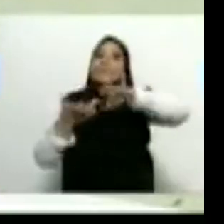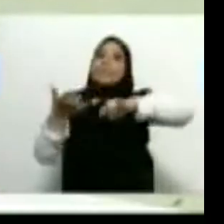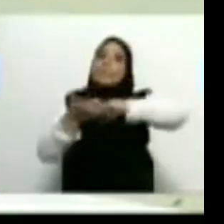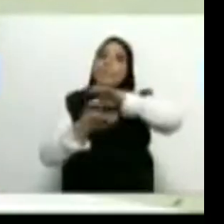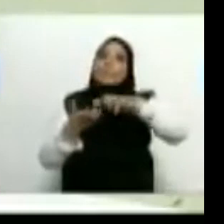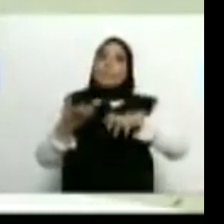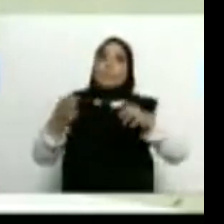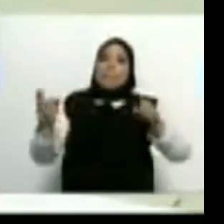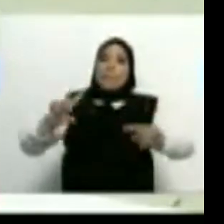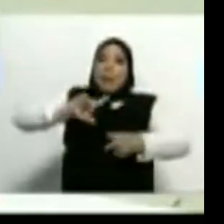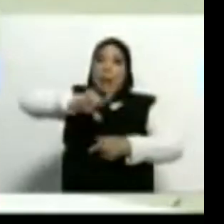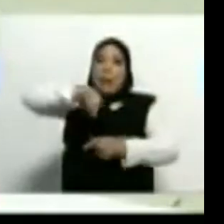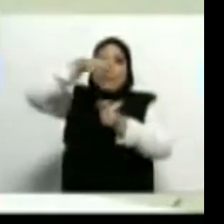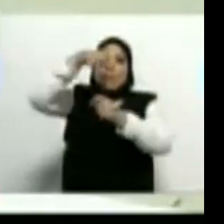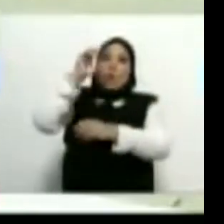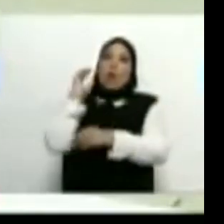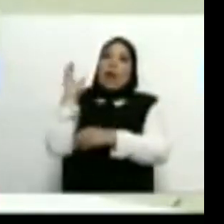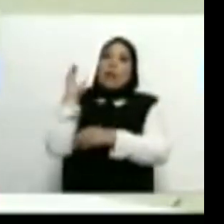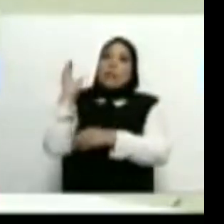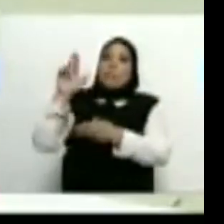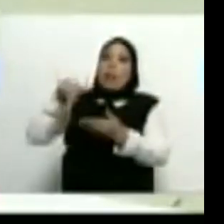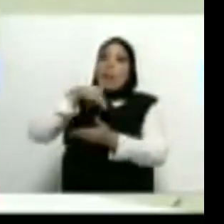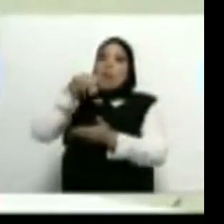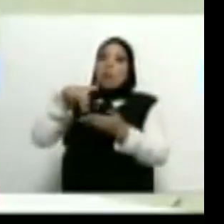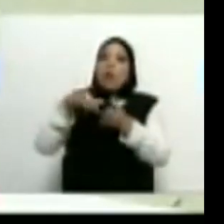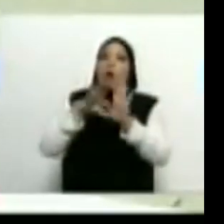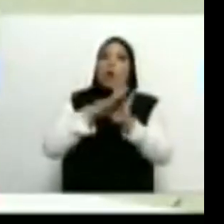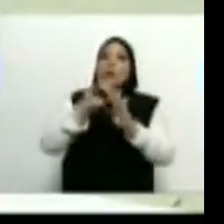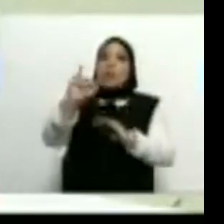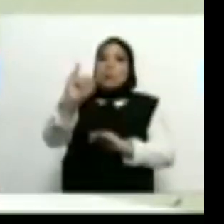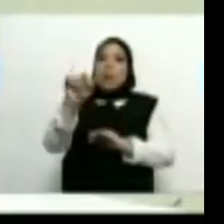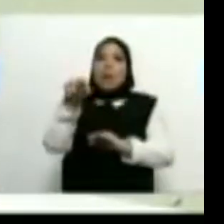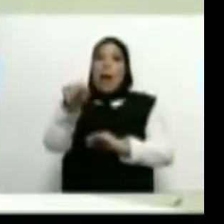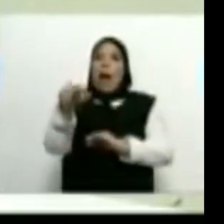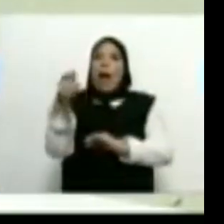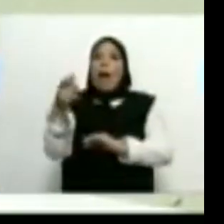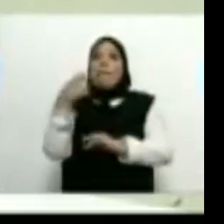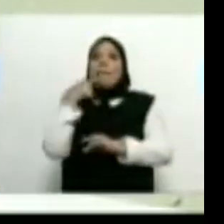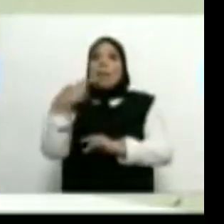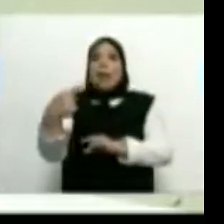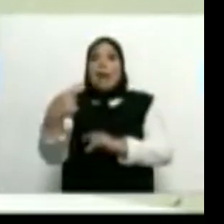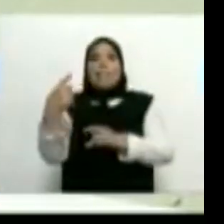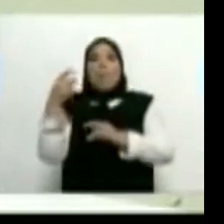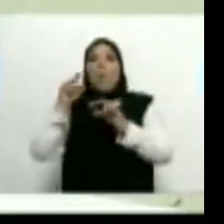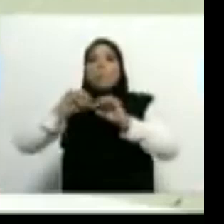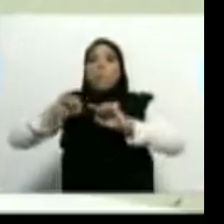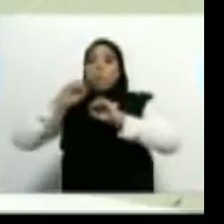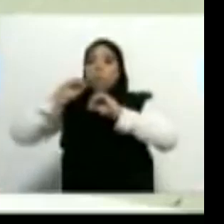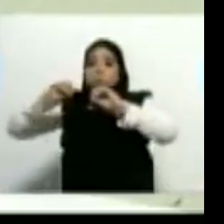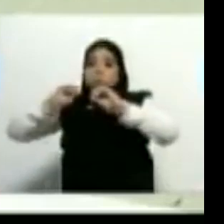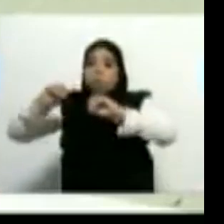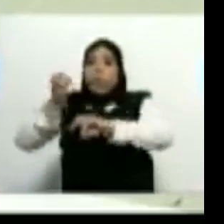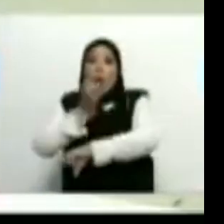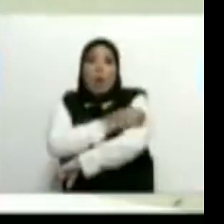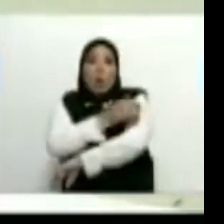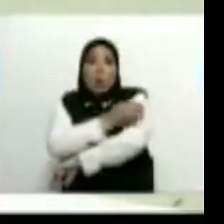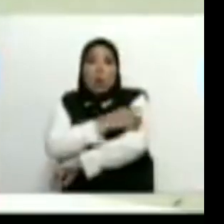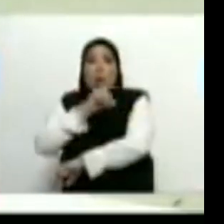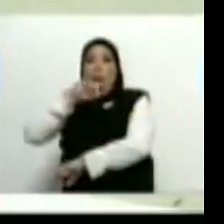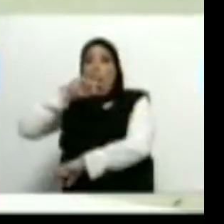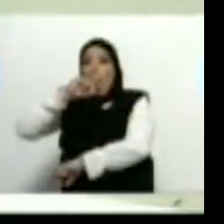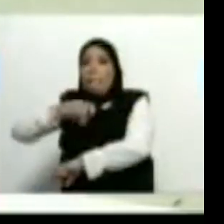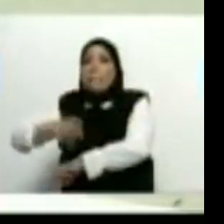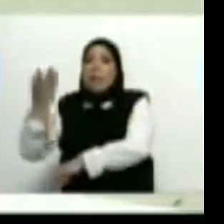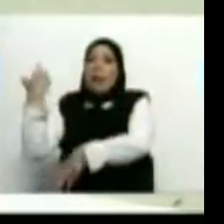en el espíritu de la Asamblea Nacional Constituyente, digámosle a los fascistas que quieren sembrar odio y quieren volver a